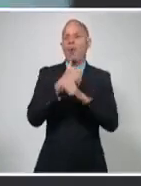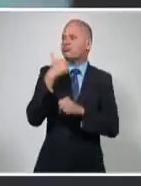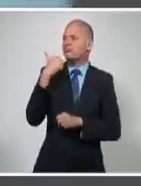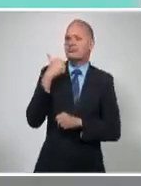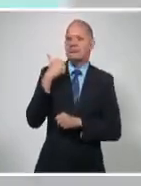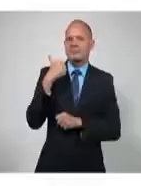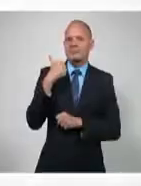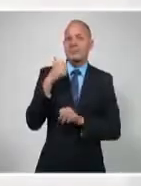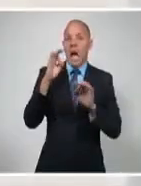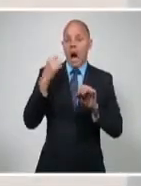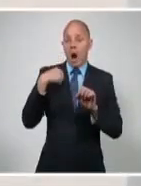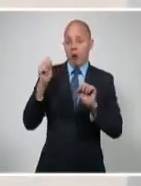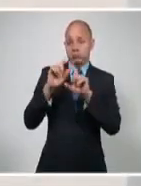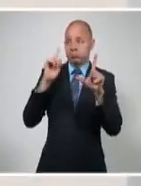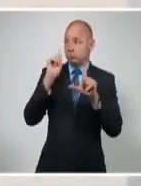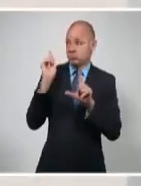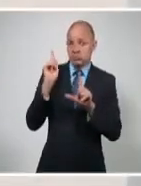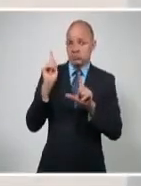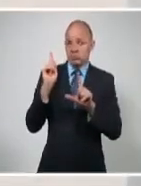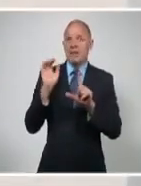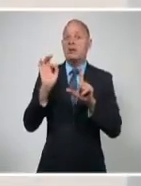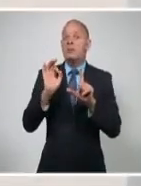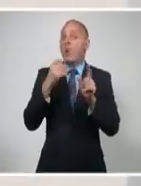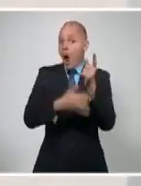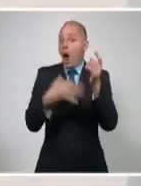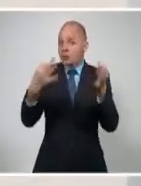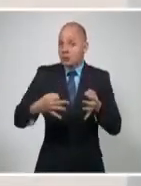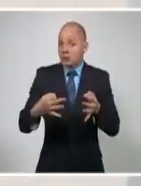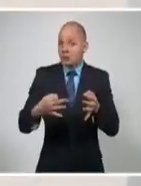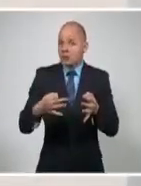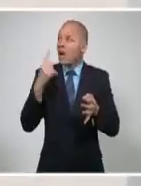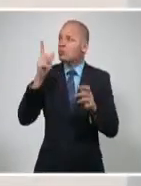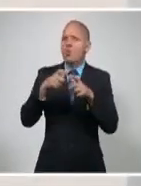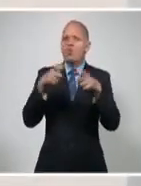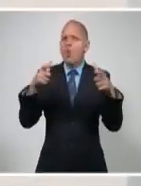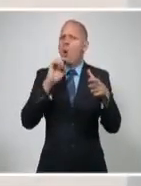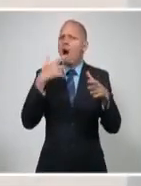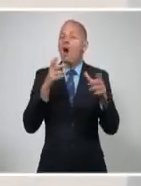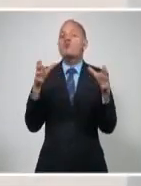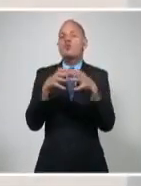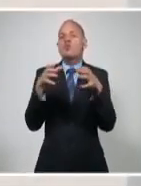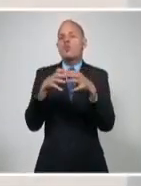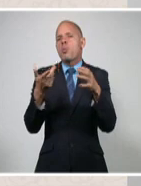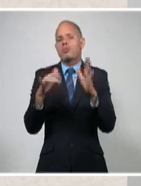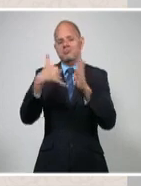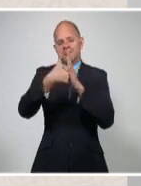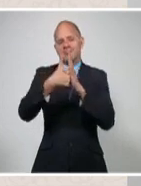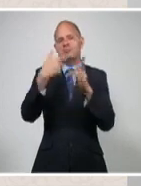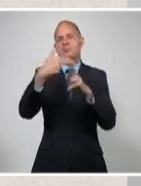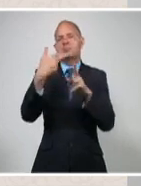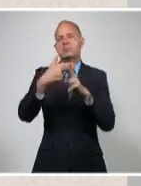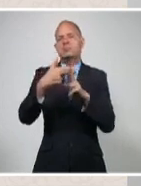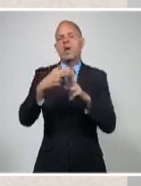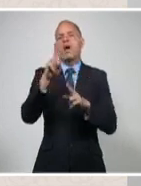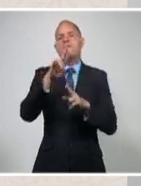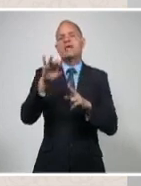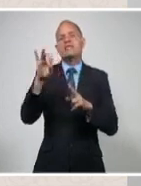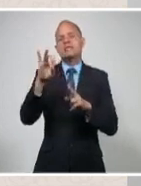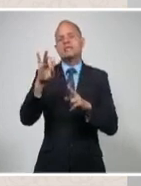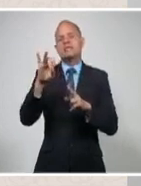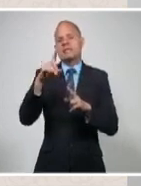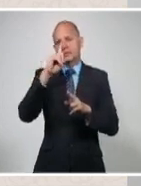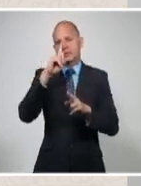imágenes reales del grupo más grande, del mayor, 27N. Aunque confluimos